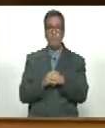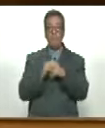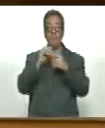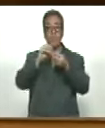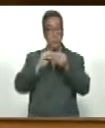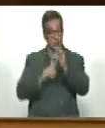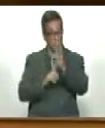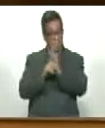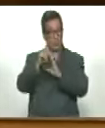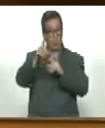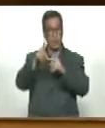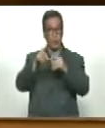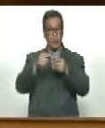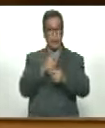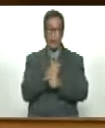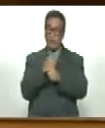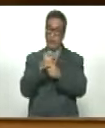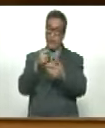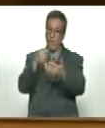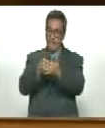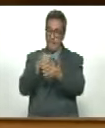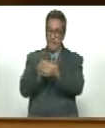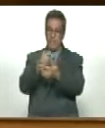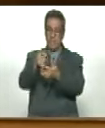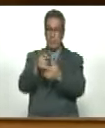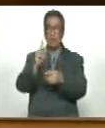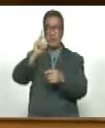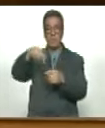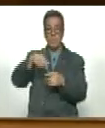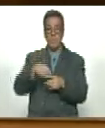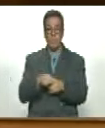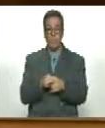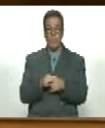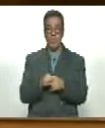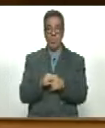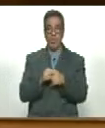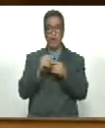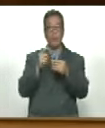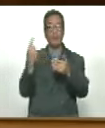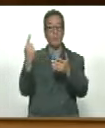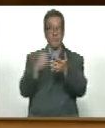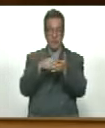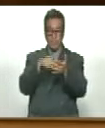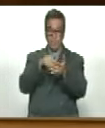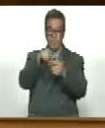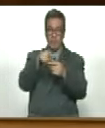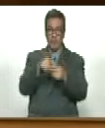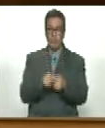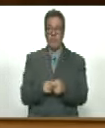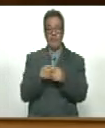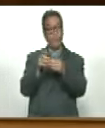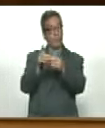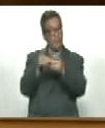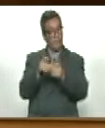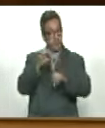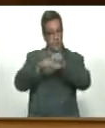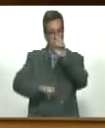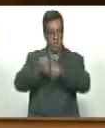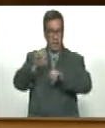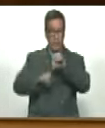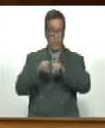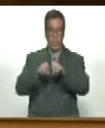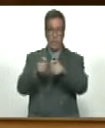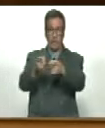La recuperación del crédito. Y también la recuperación de los